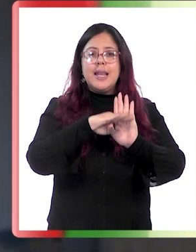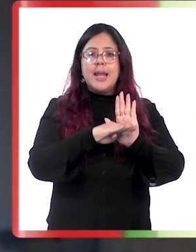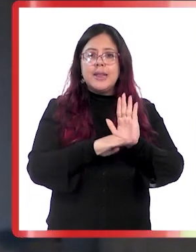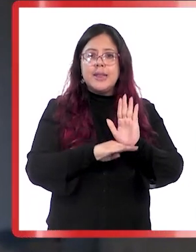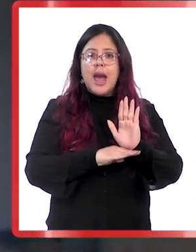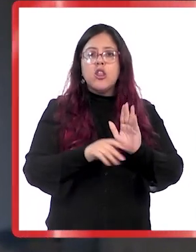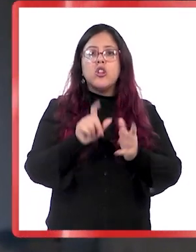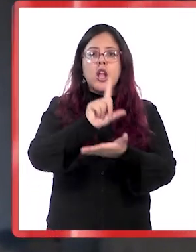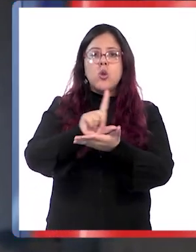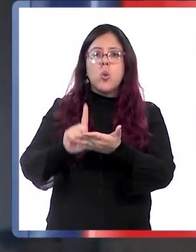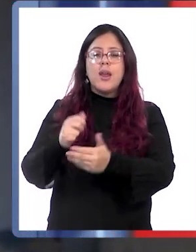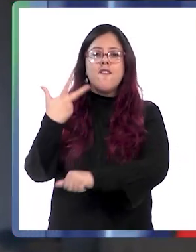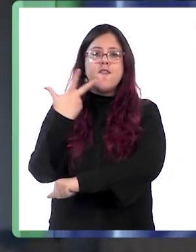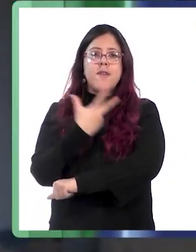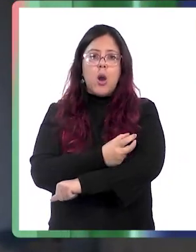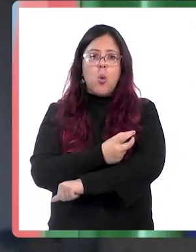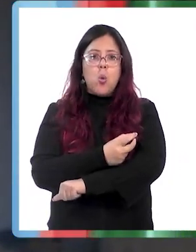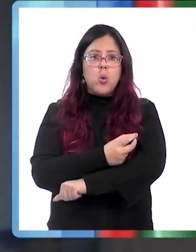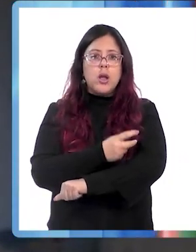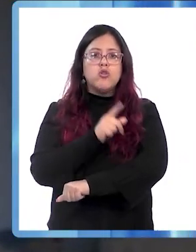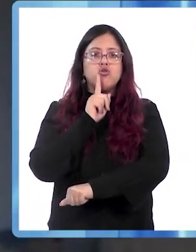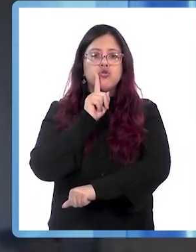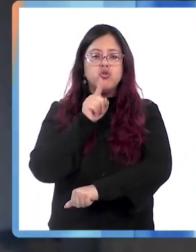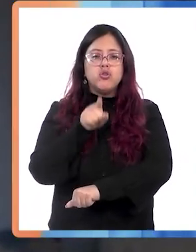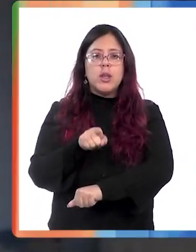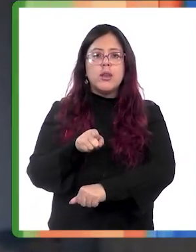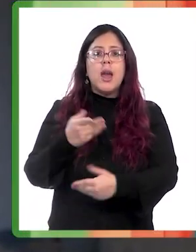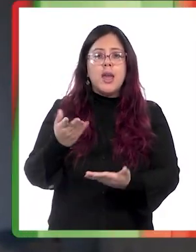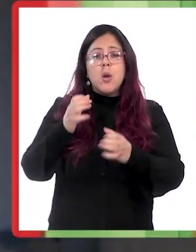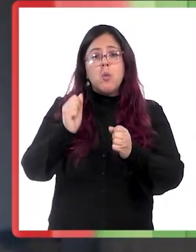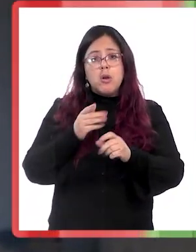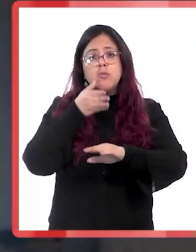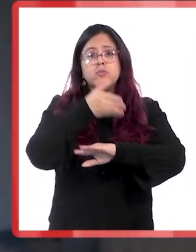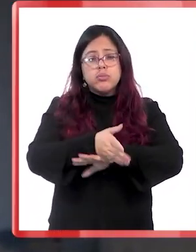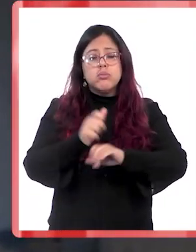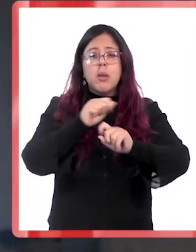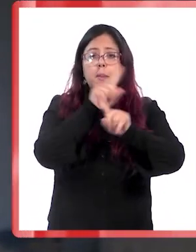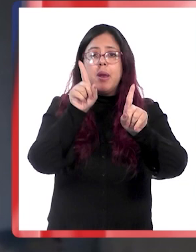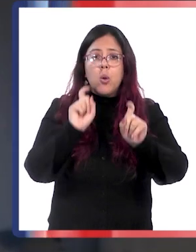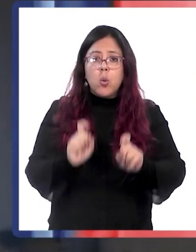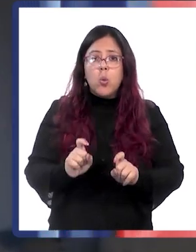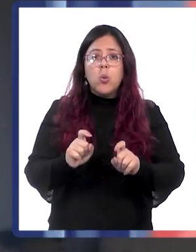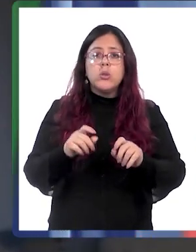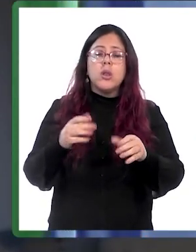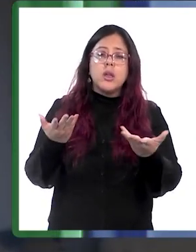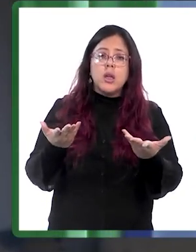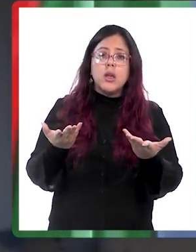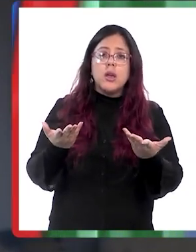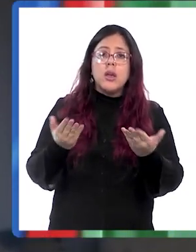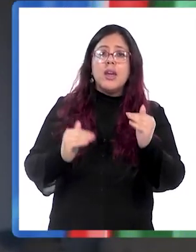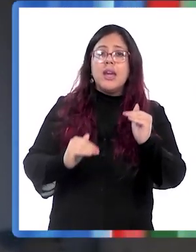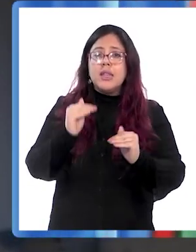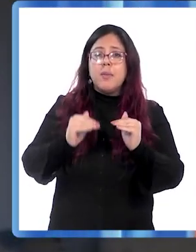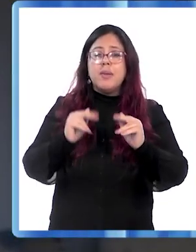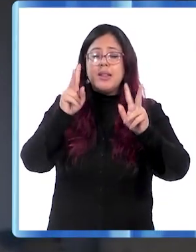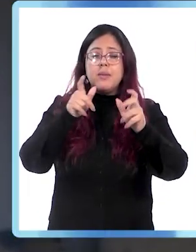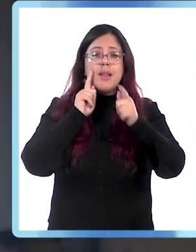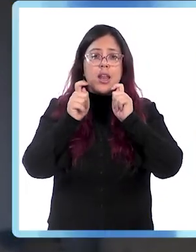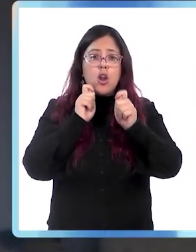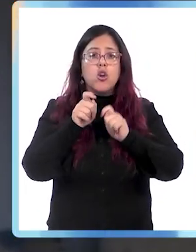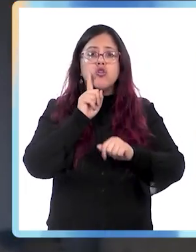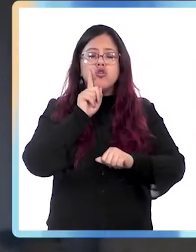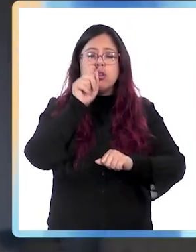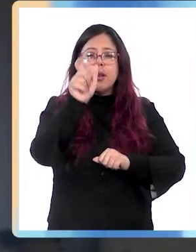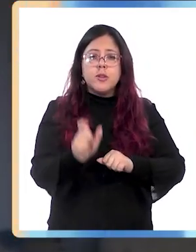los vacunatorios que tienen esta vacuna. Entonces uno puede acercarse y preguntar y explicar, de acuerdo a los factores de riesgo que uno